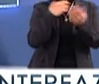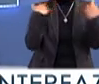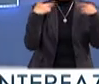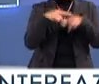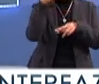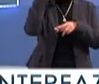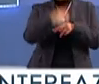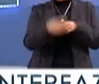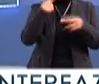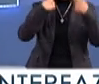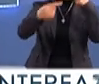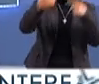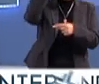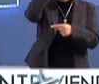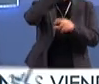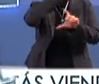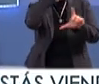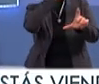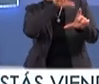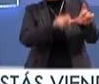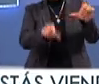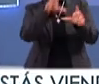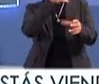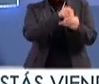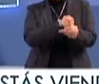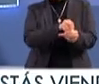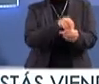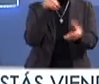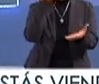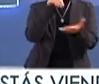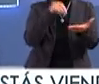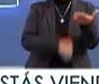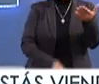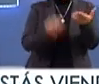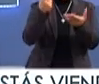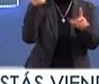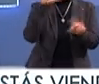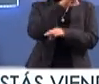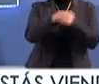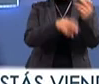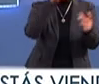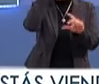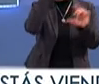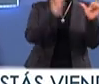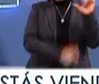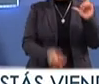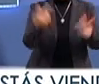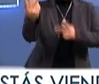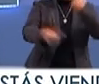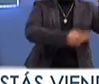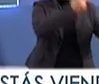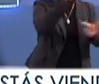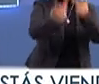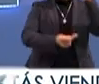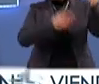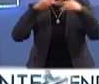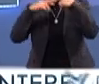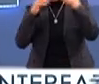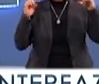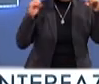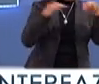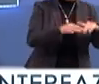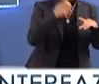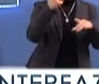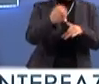precisamente para llegar a un gran acuerdo y a un gran consenso. Esto fue en prácticamente todo el país, las consultas y también